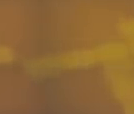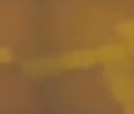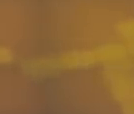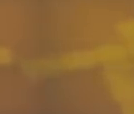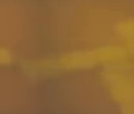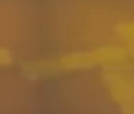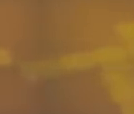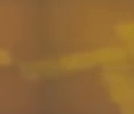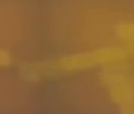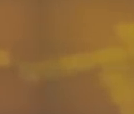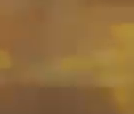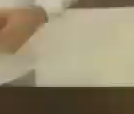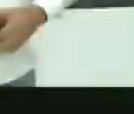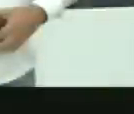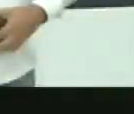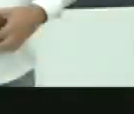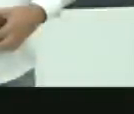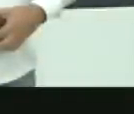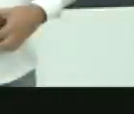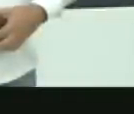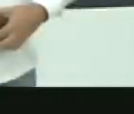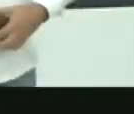verlo de inmediato.